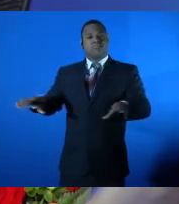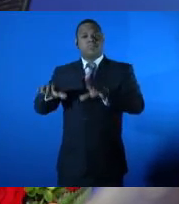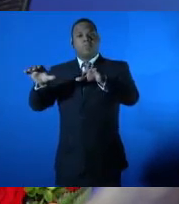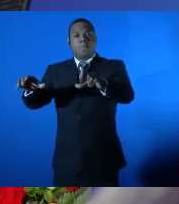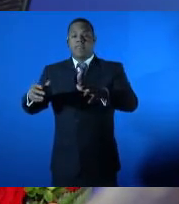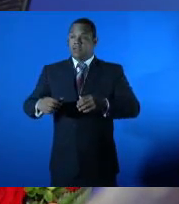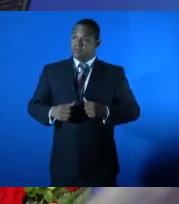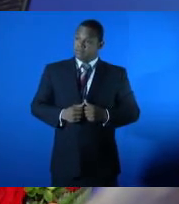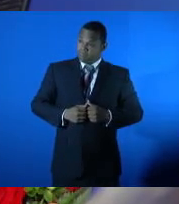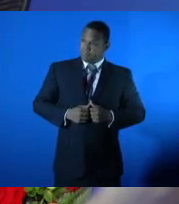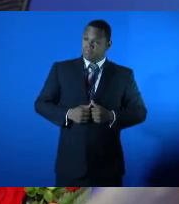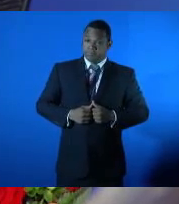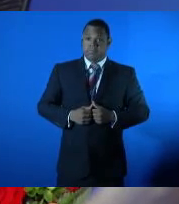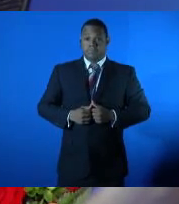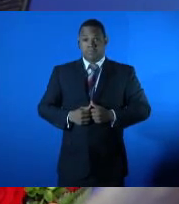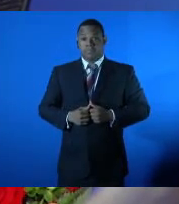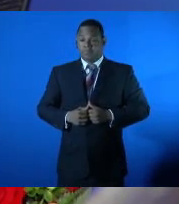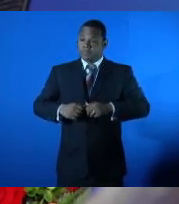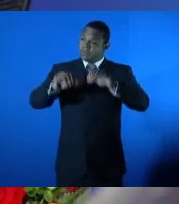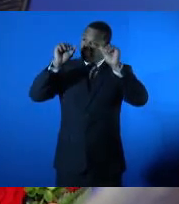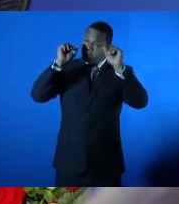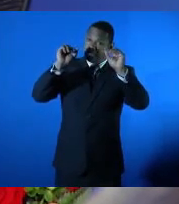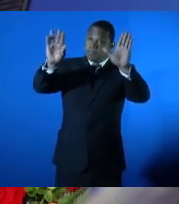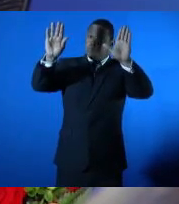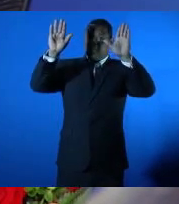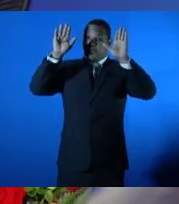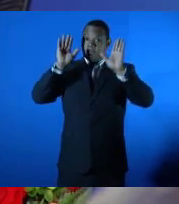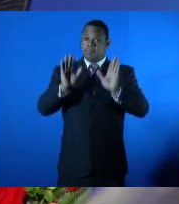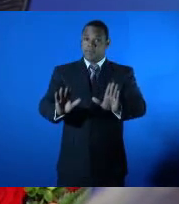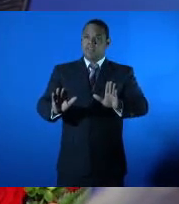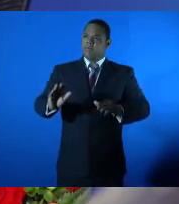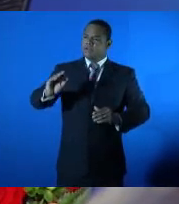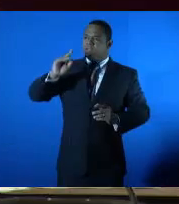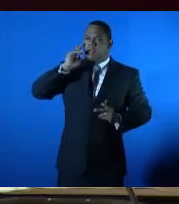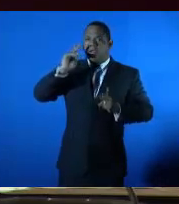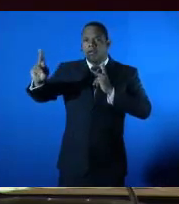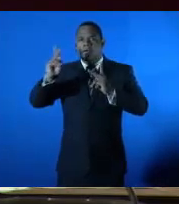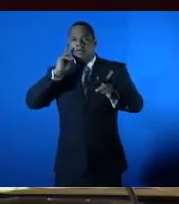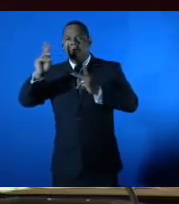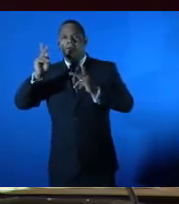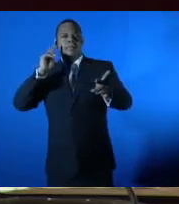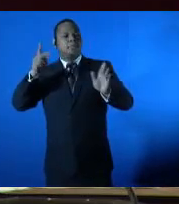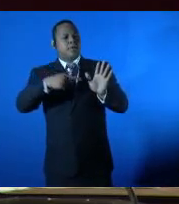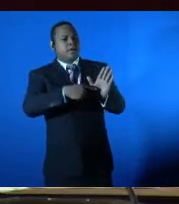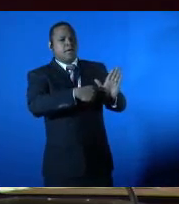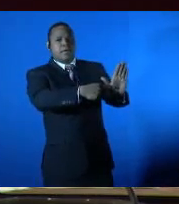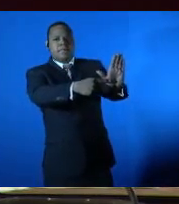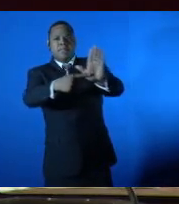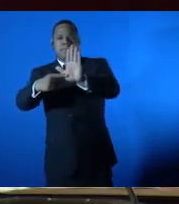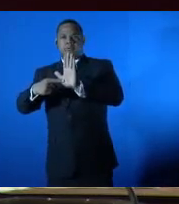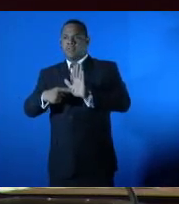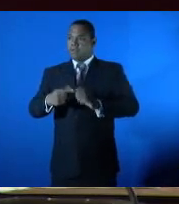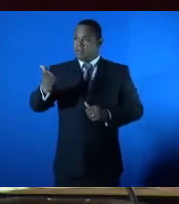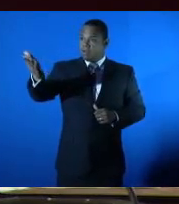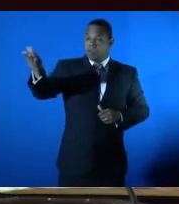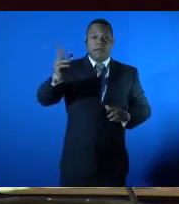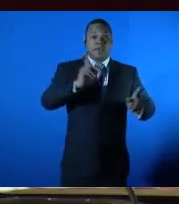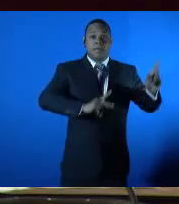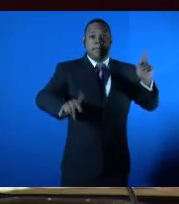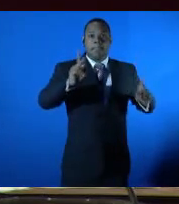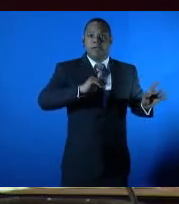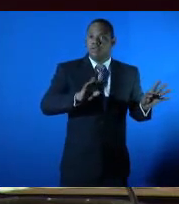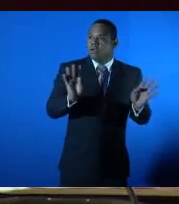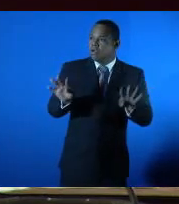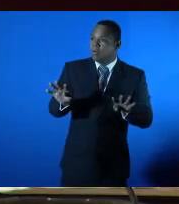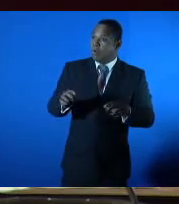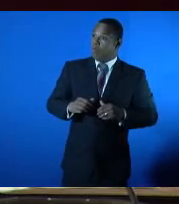forma tal que se ha convertido en alguien muy alabado en la región,